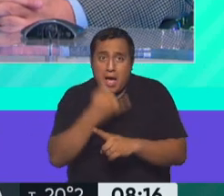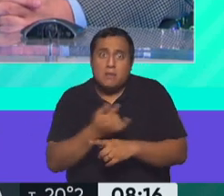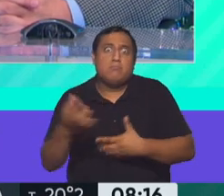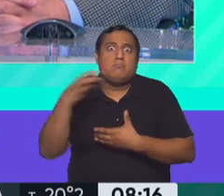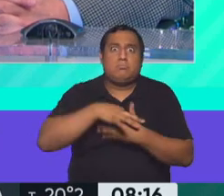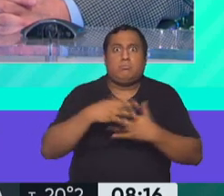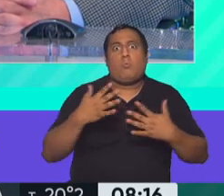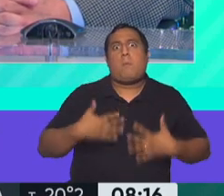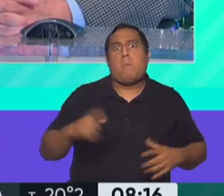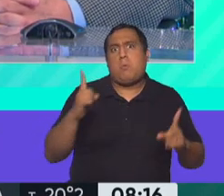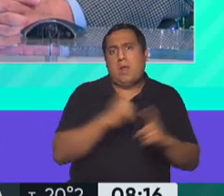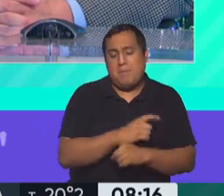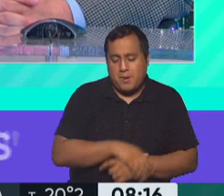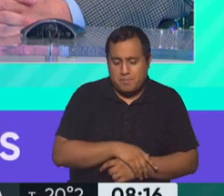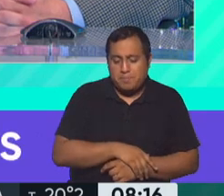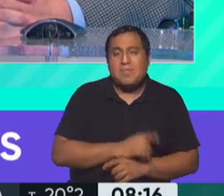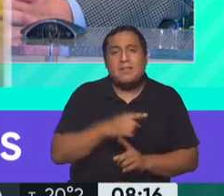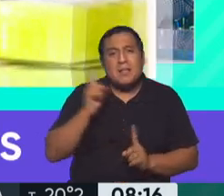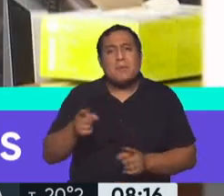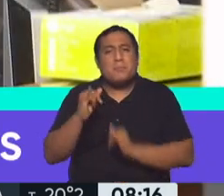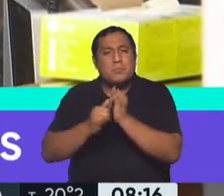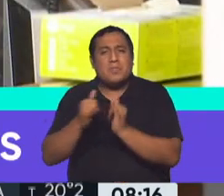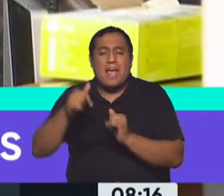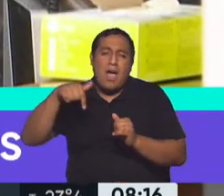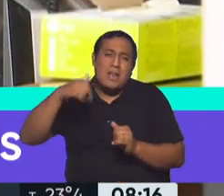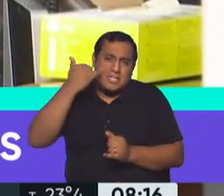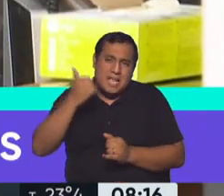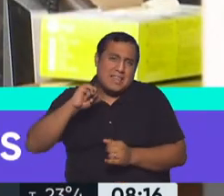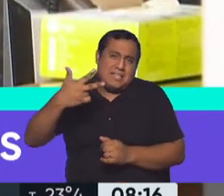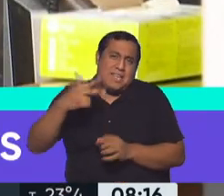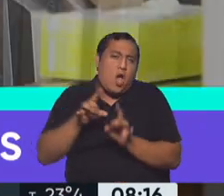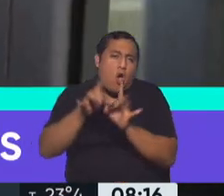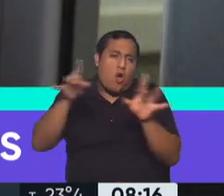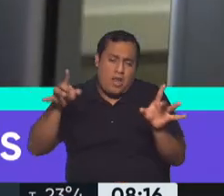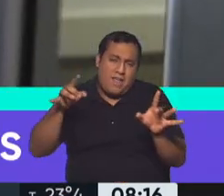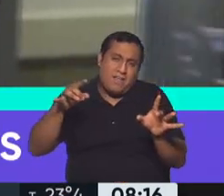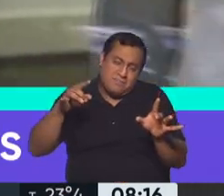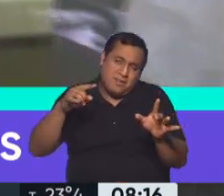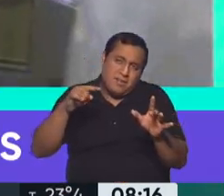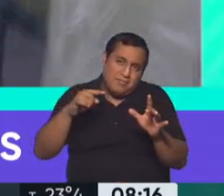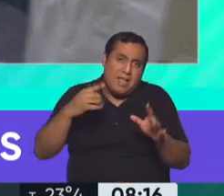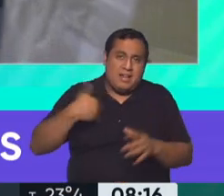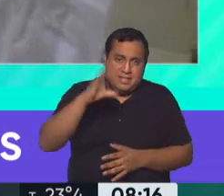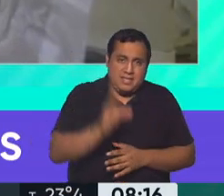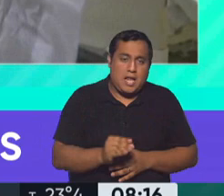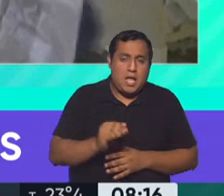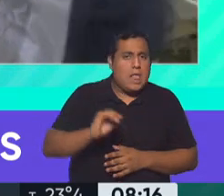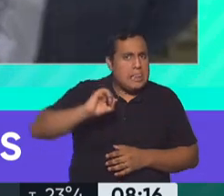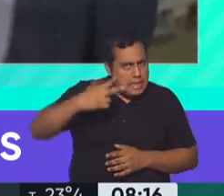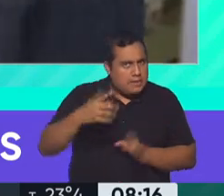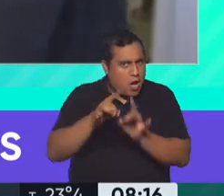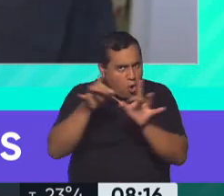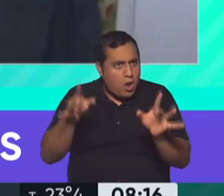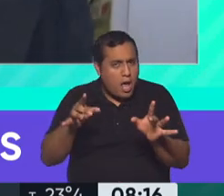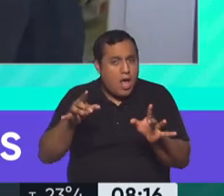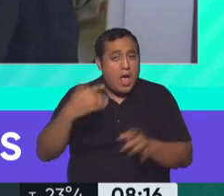al ministro de Salud porteño hablar de la tercera ola que ya está en el país en función de este aumento de los contagios estamos hablando de la tercera ola